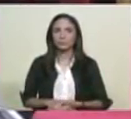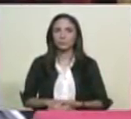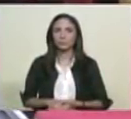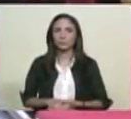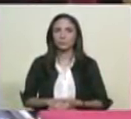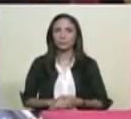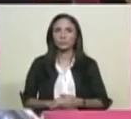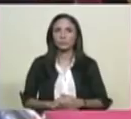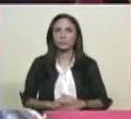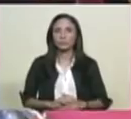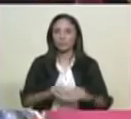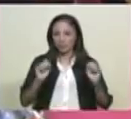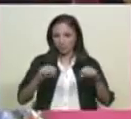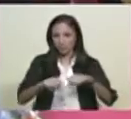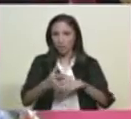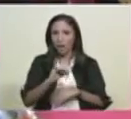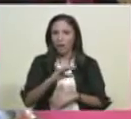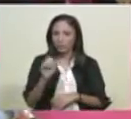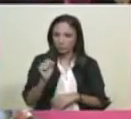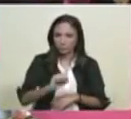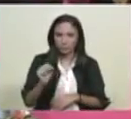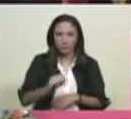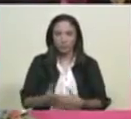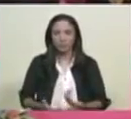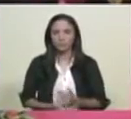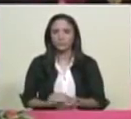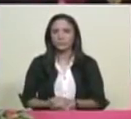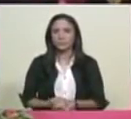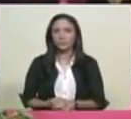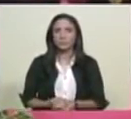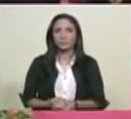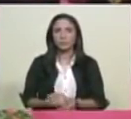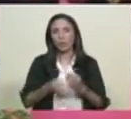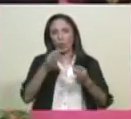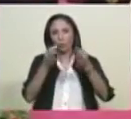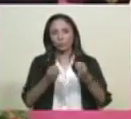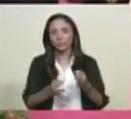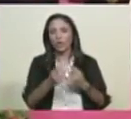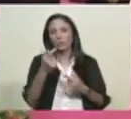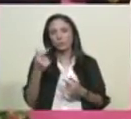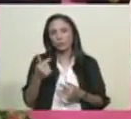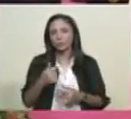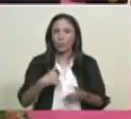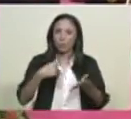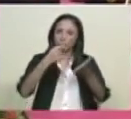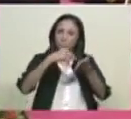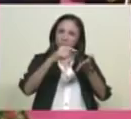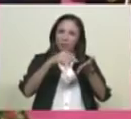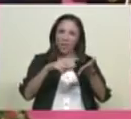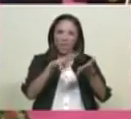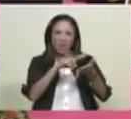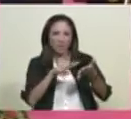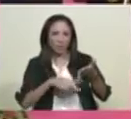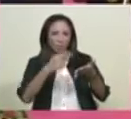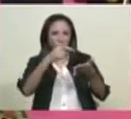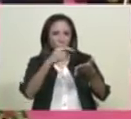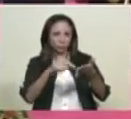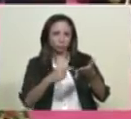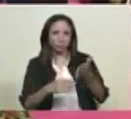Lo tenemos en todos los sentidos. Estaba revisando algunas notas que inclusive compartía la